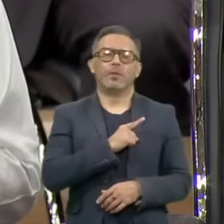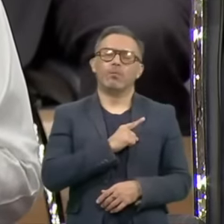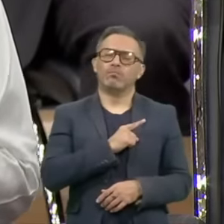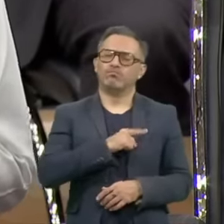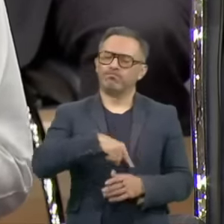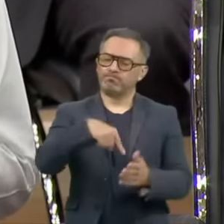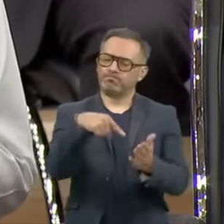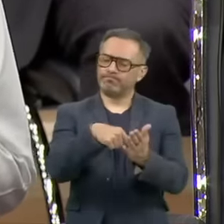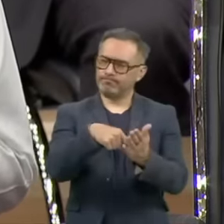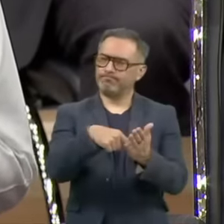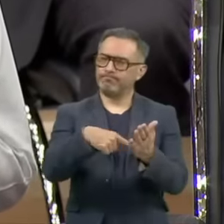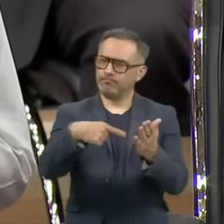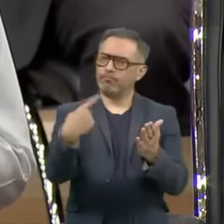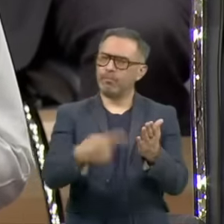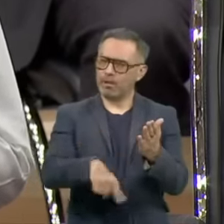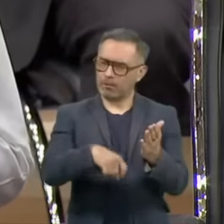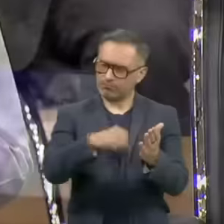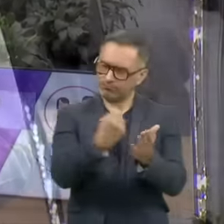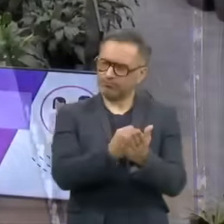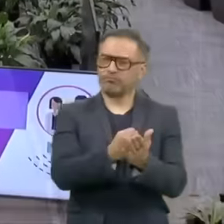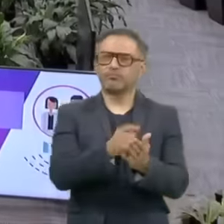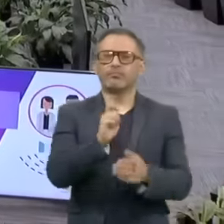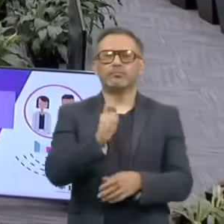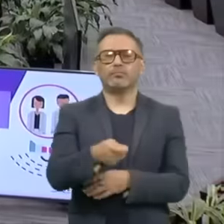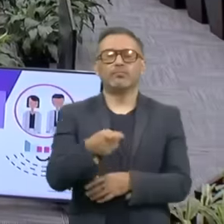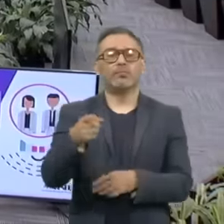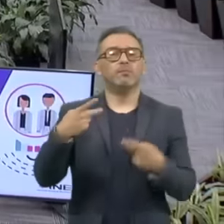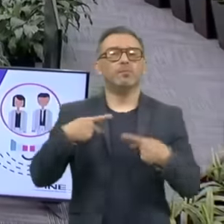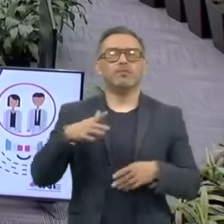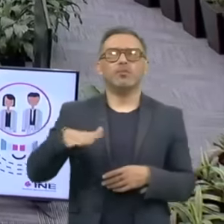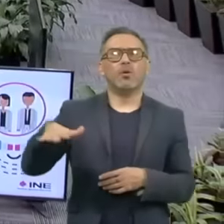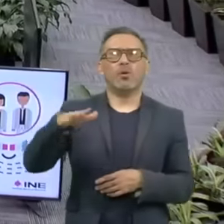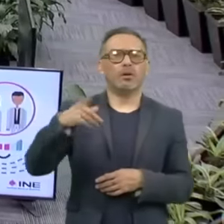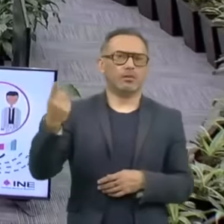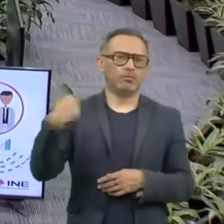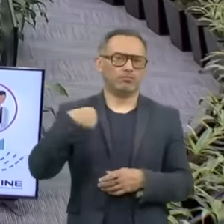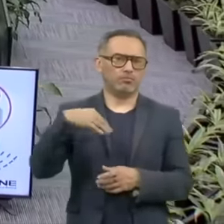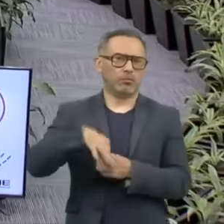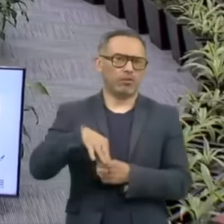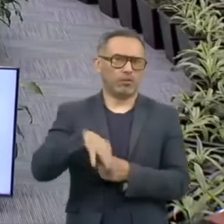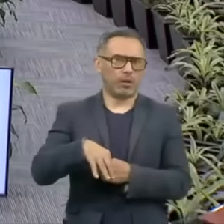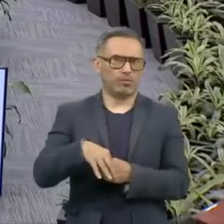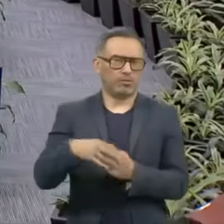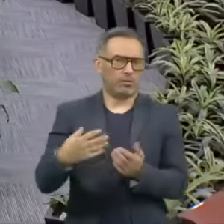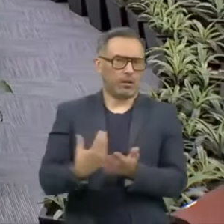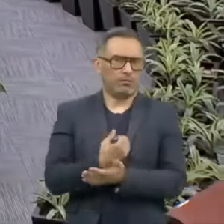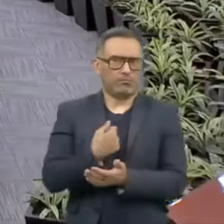exigiendo que se respete lo que la ciudadanía nos dio en las urnas.